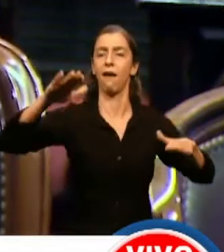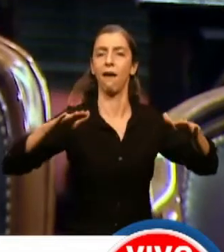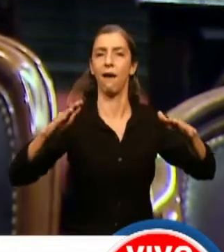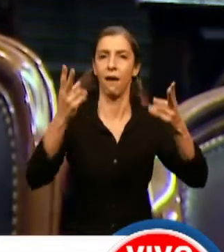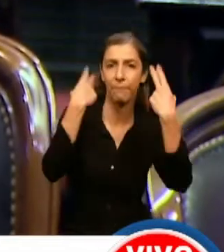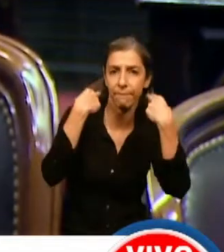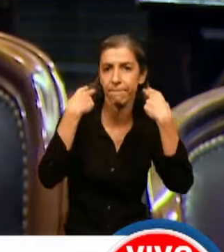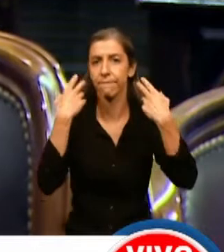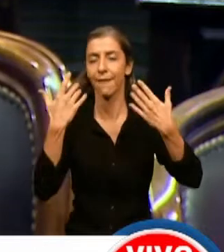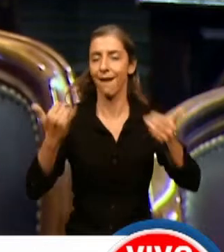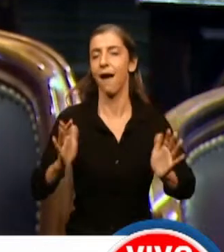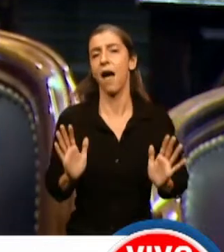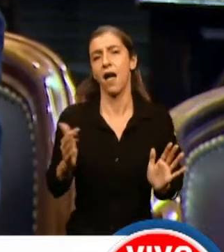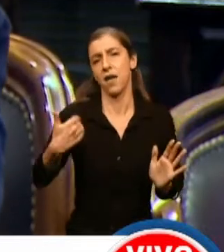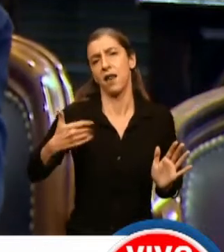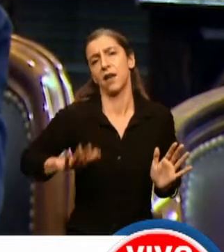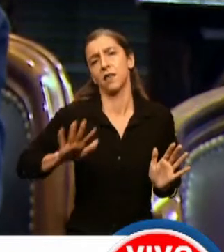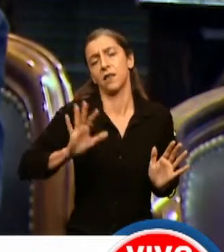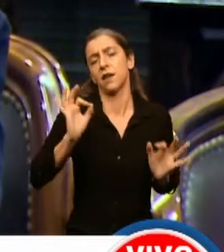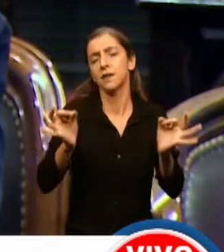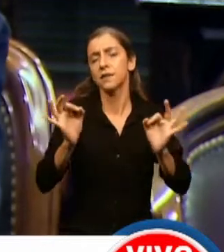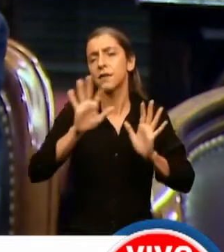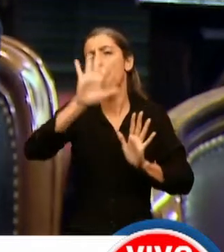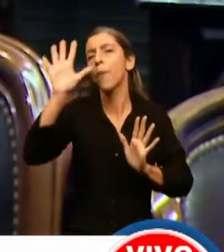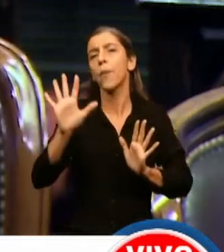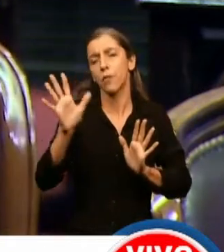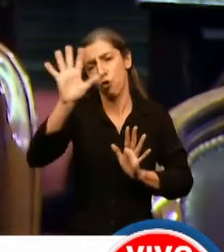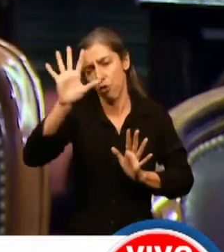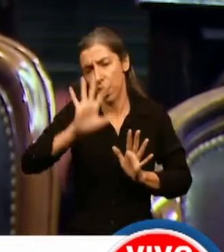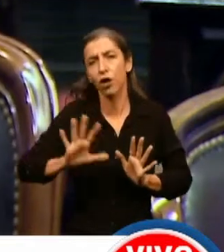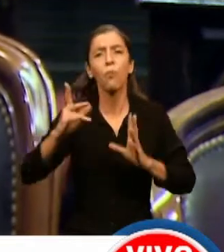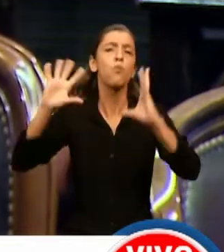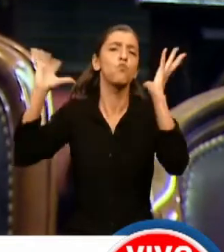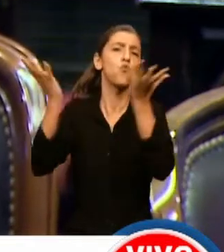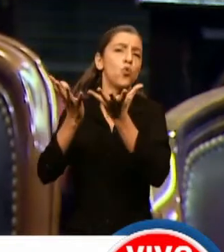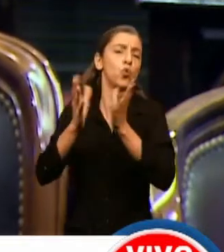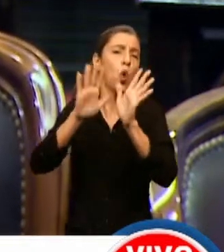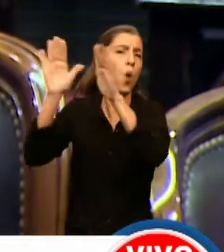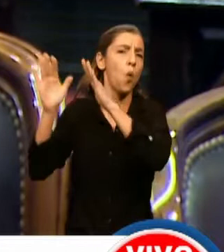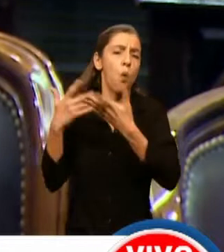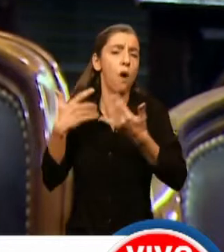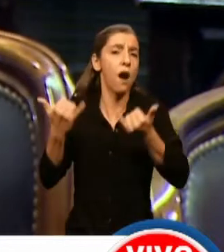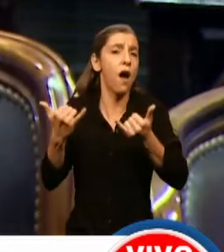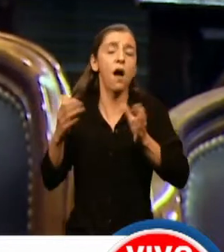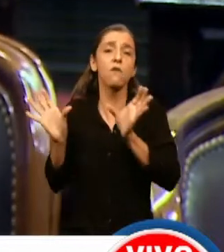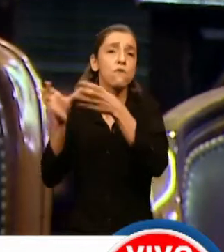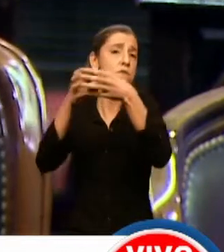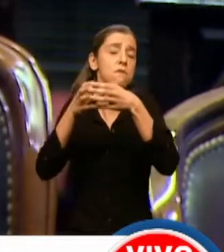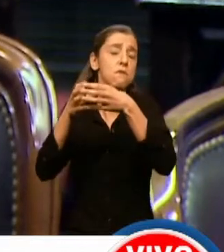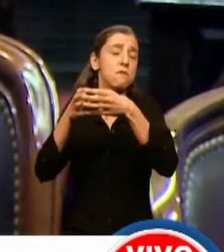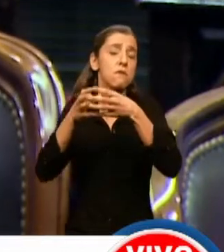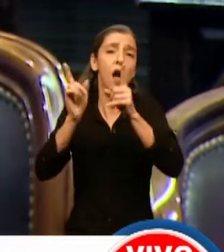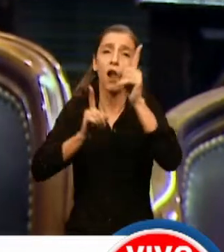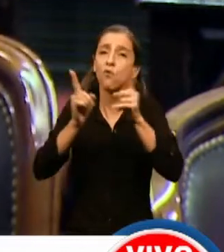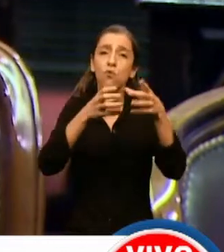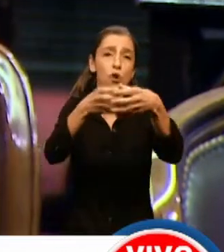existen en nuestro país, en la región y a nivel global, grupos que están en desventaja respecto